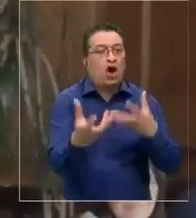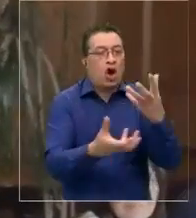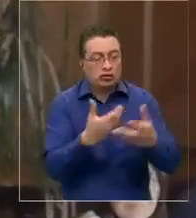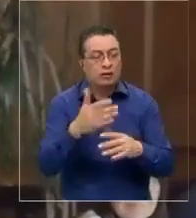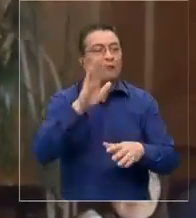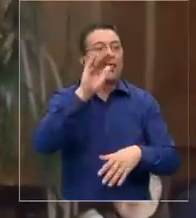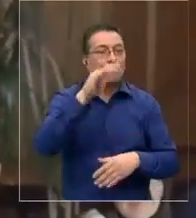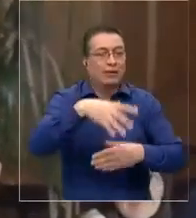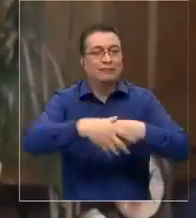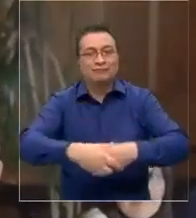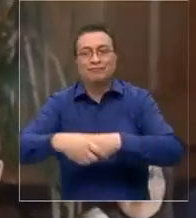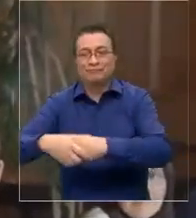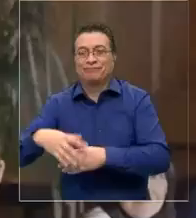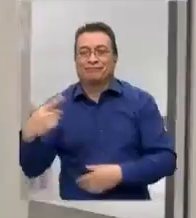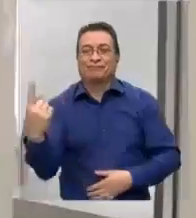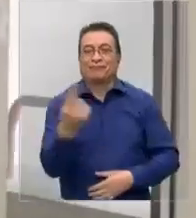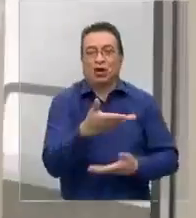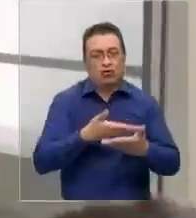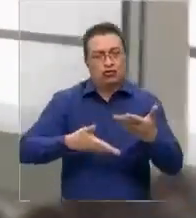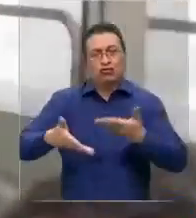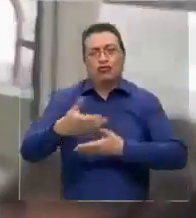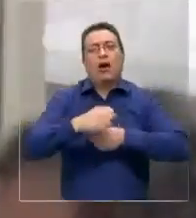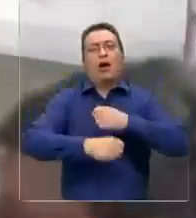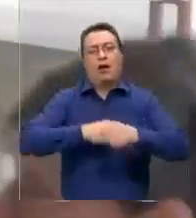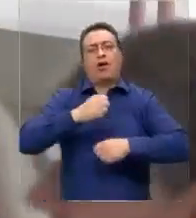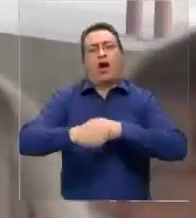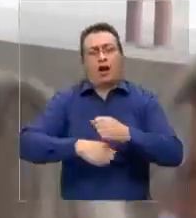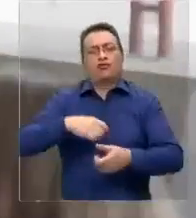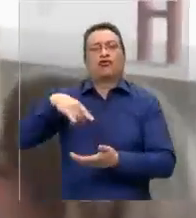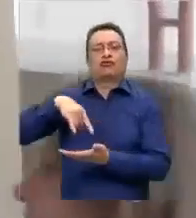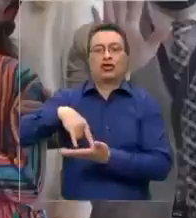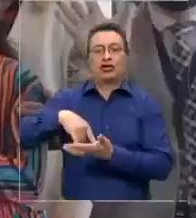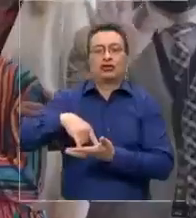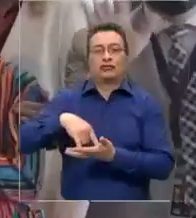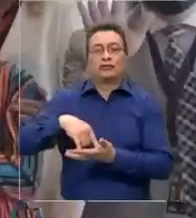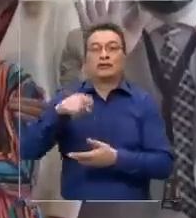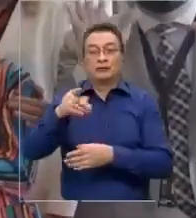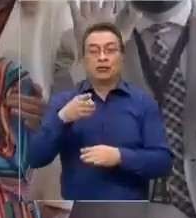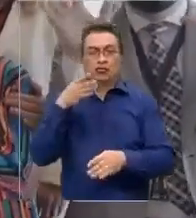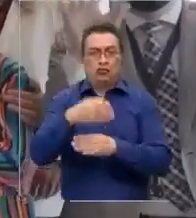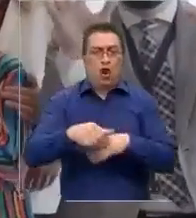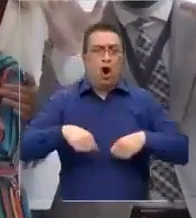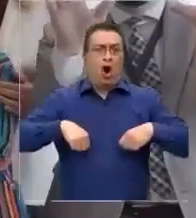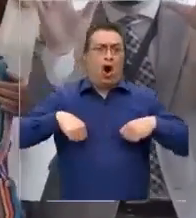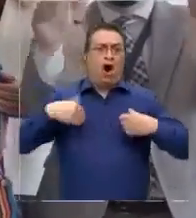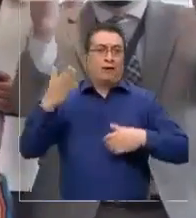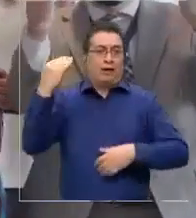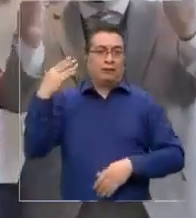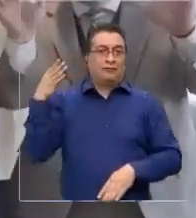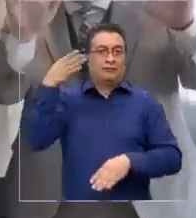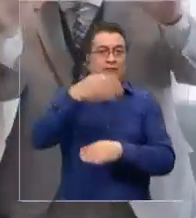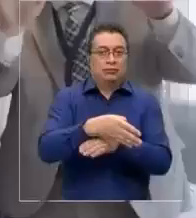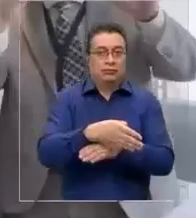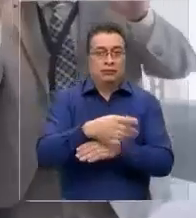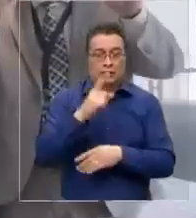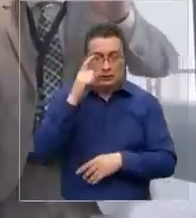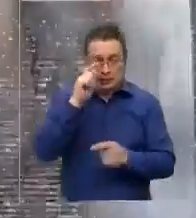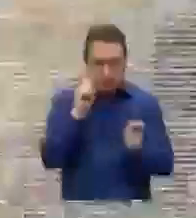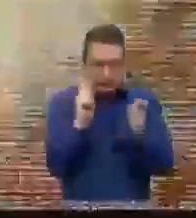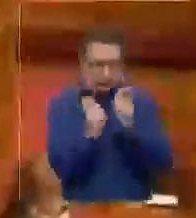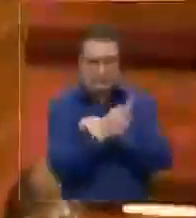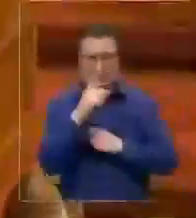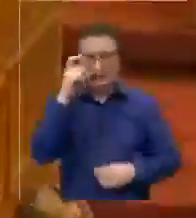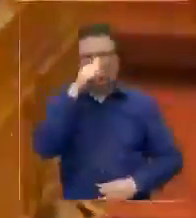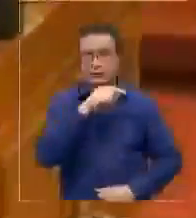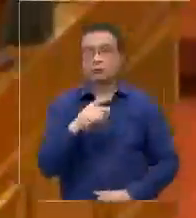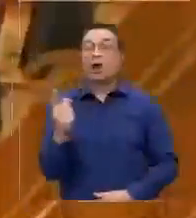y otros tantos con los que compartieron años en el Congreso. Uno al que llegaron más jóvenes aún y al que les costó adaptarse.